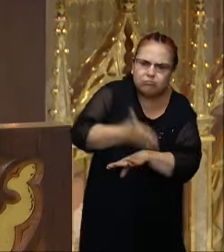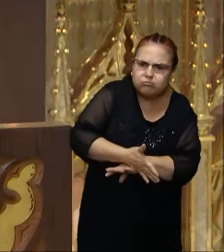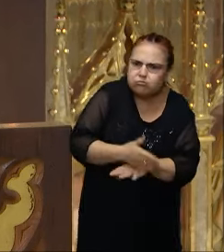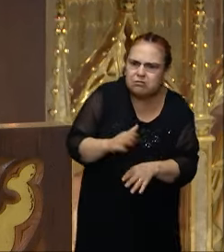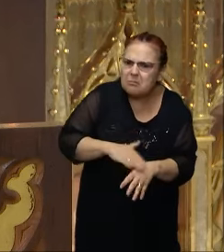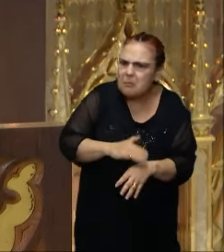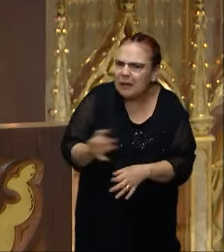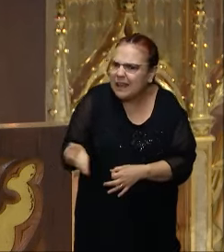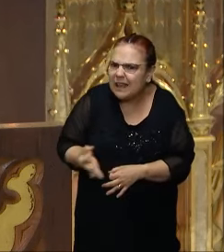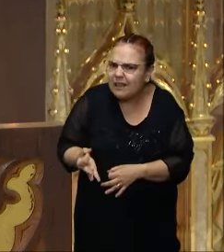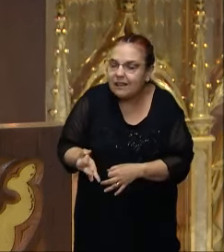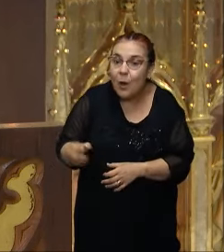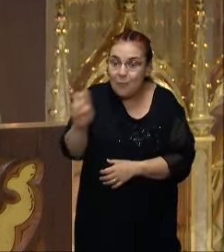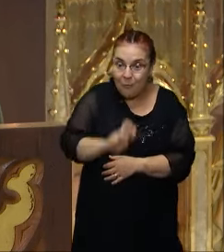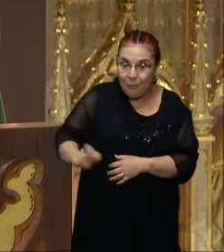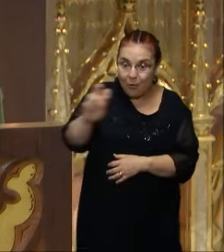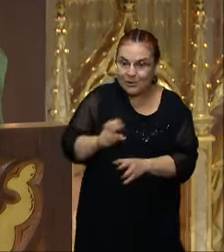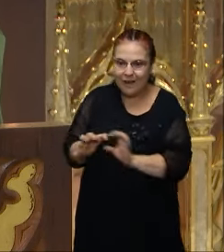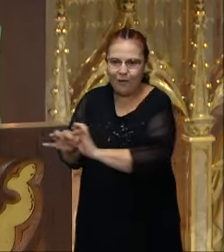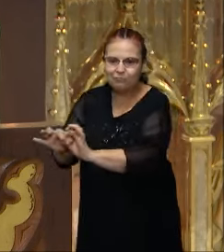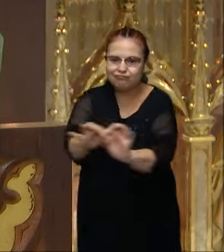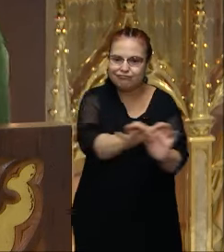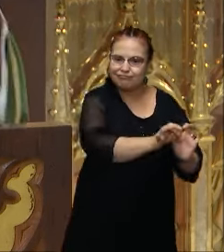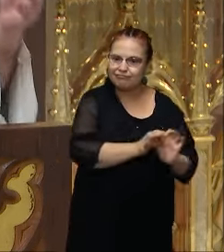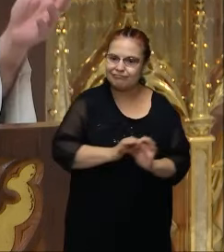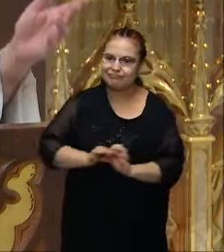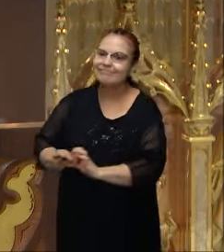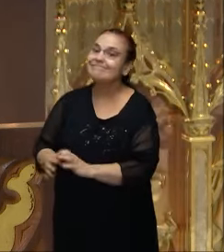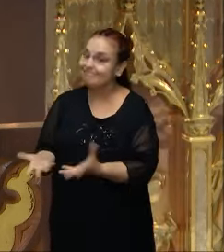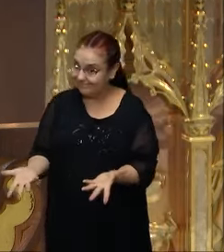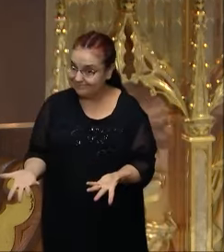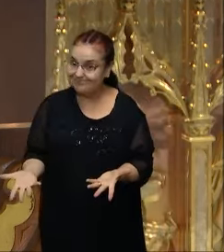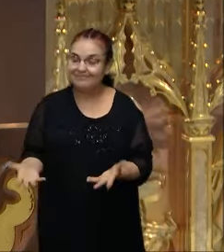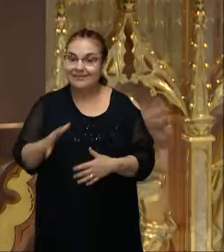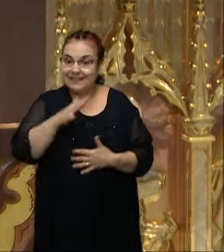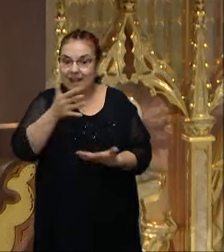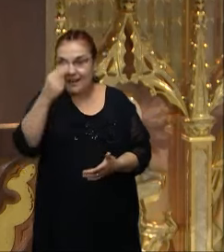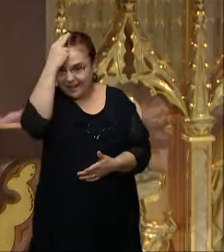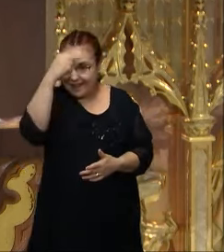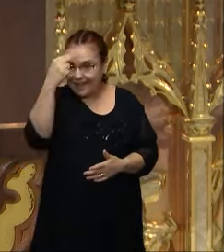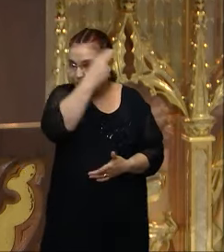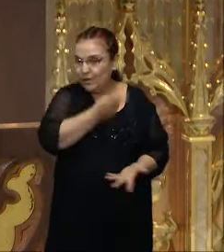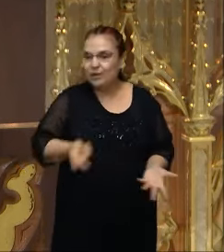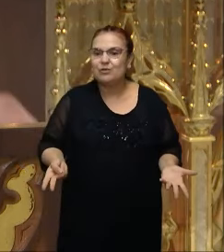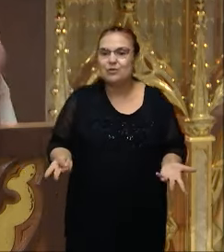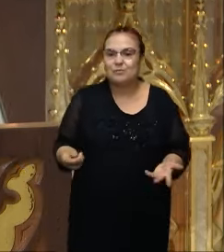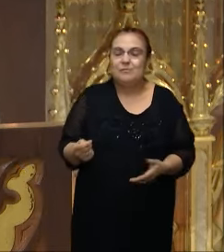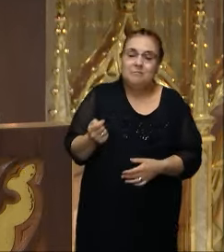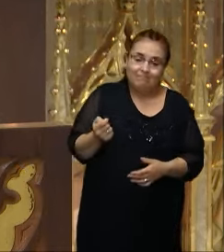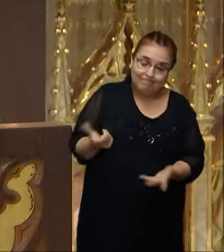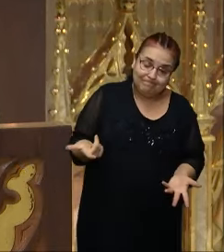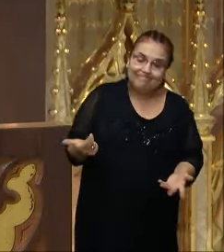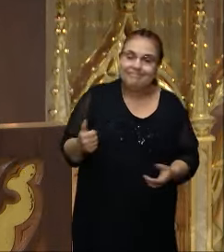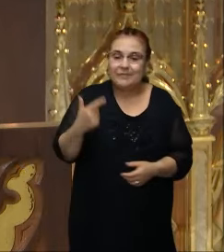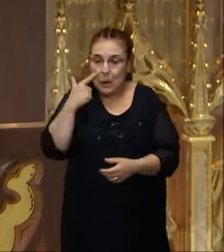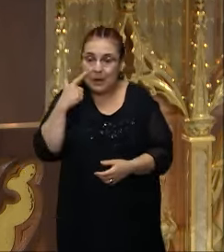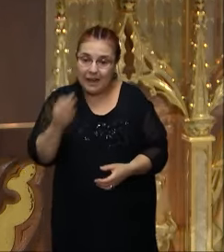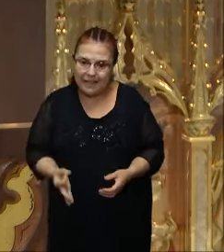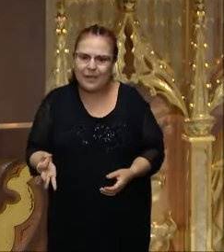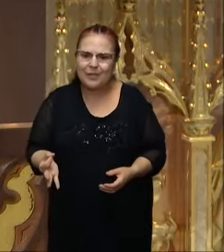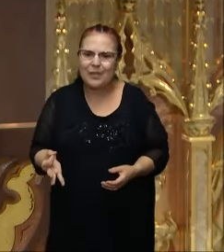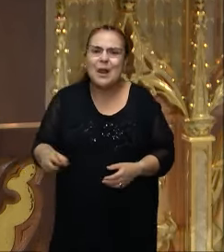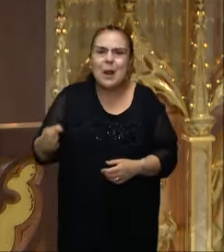entre todos. En un sitio donde la población católica, pues ya sabéis cómo es la realidad, ¿no? Como nos van contando. Bueno, pues el Papa ha ido a buscar la